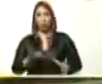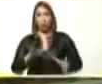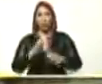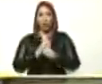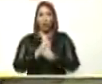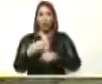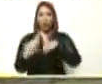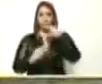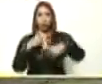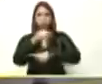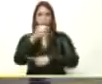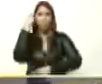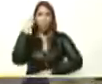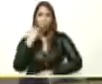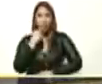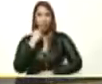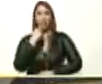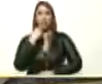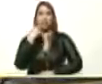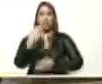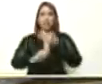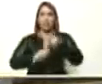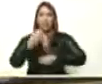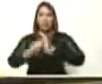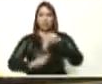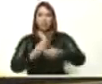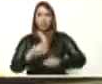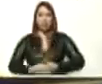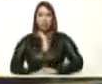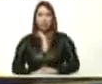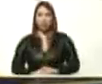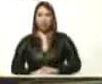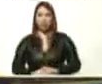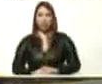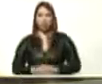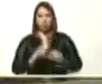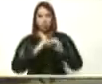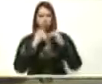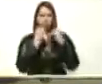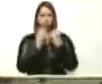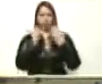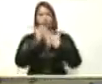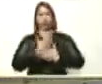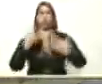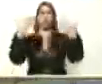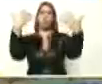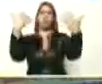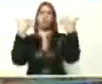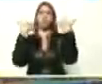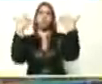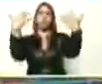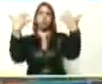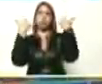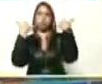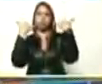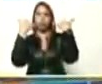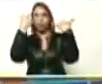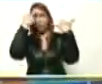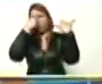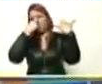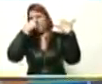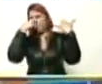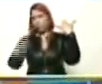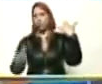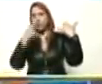que la revolución bolivariana, se hacía, desde sus despachos, de cómodos, aires acondicionados, y se olvidaron, del